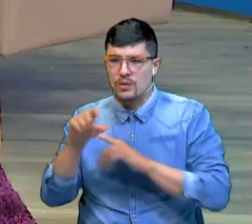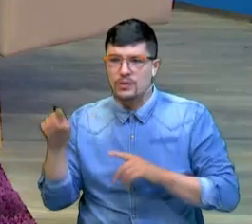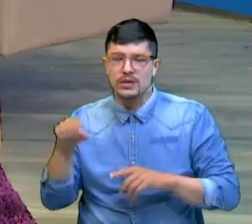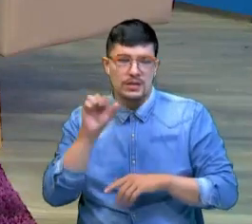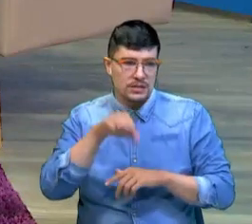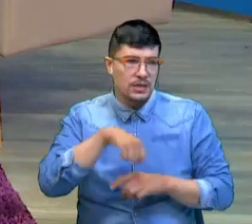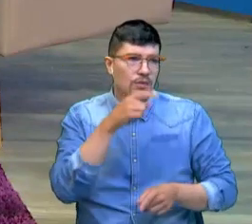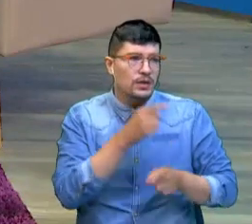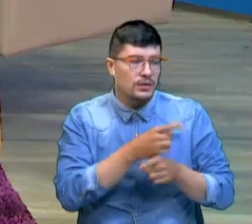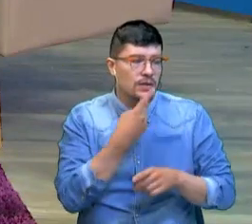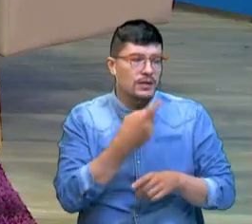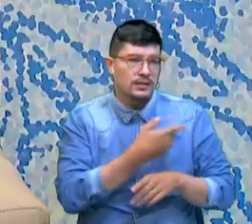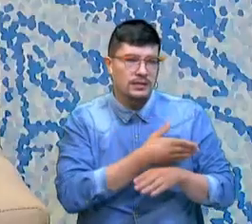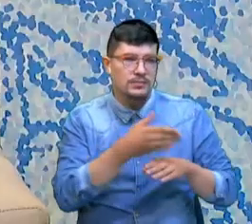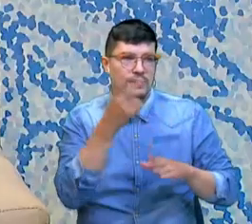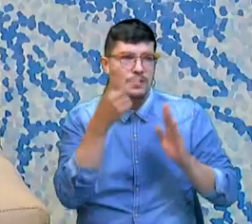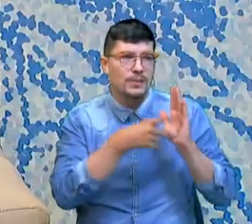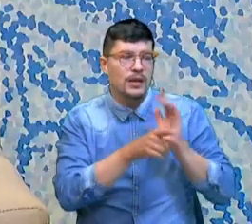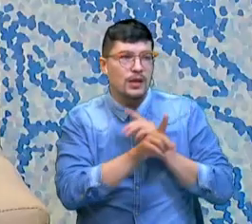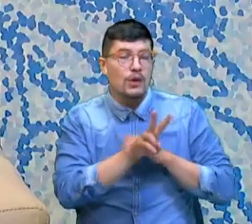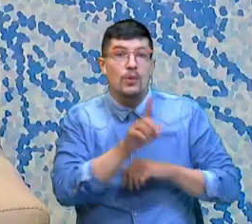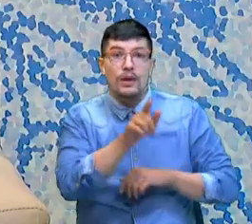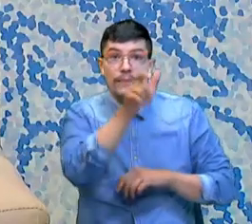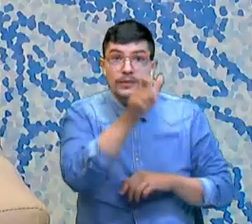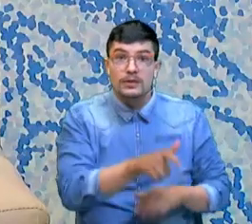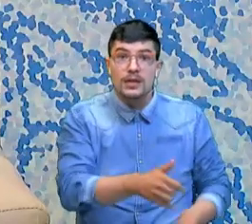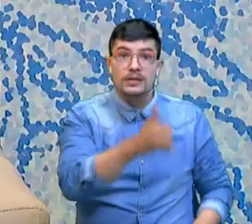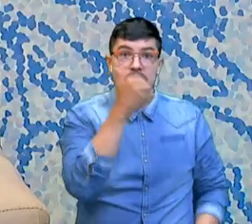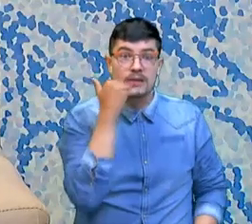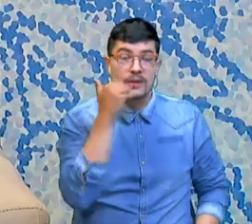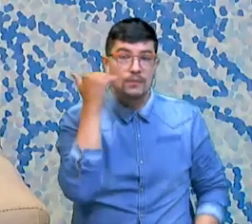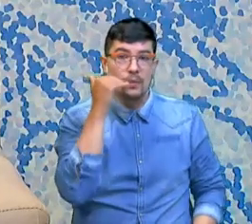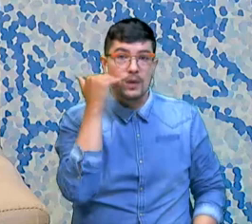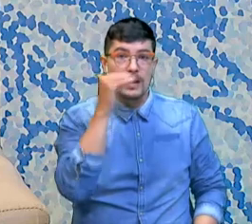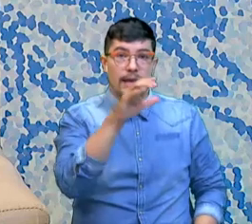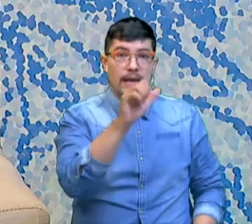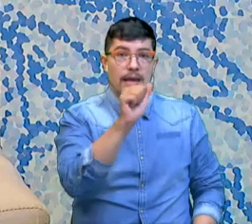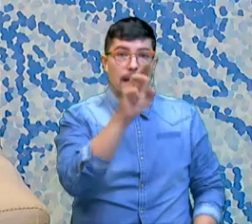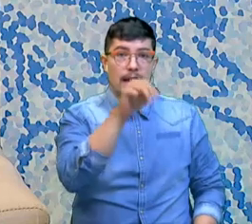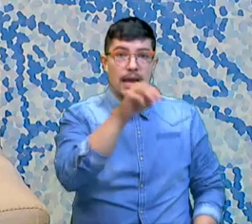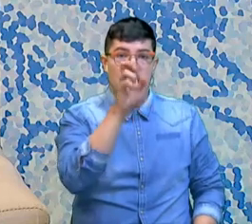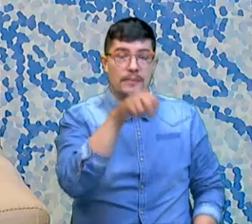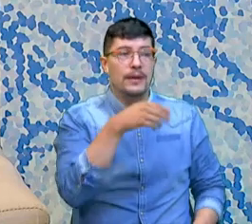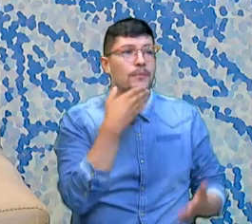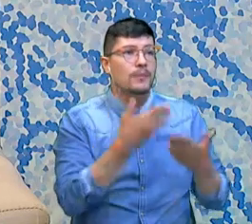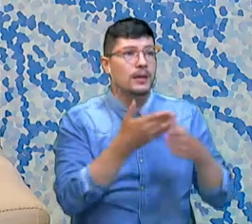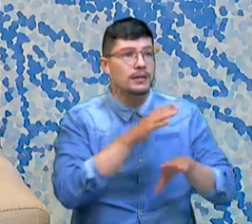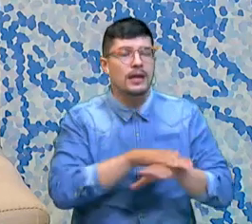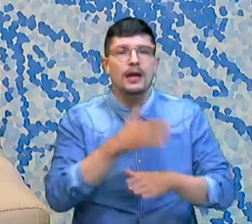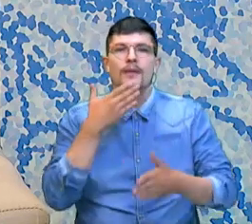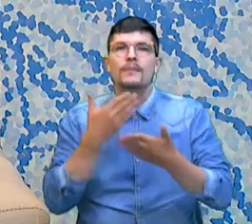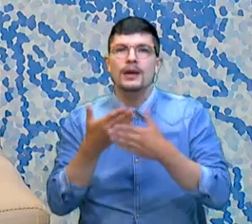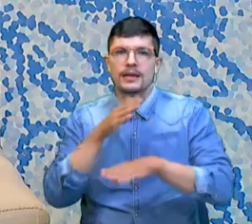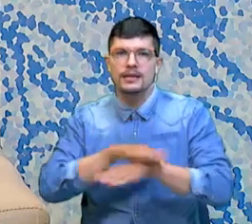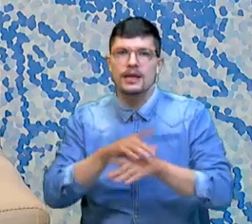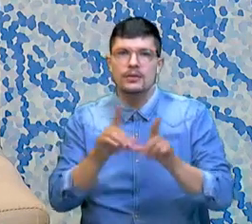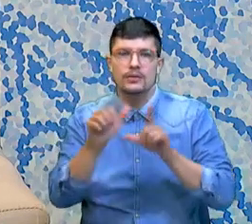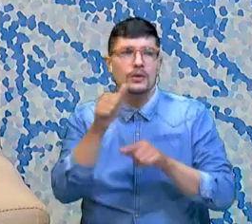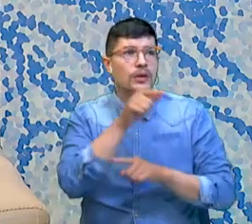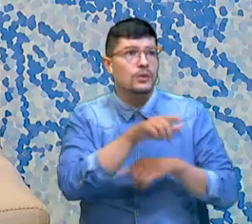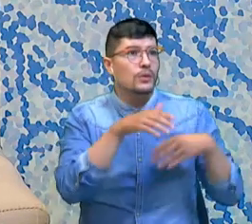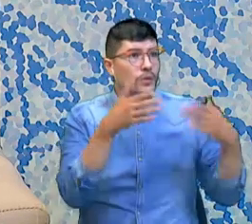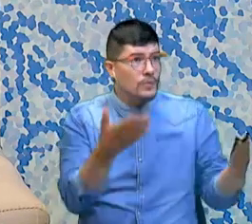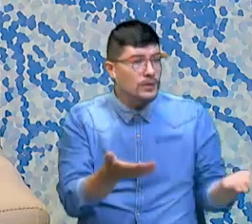2012. Bueno, tenemos llamada de la señora Carmen. Buenas tardes, doña Carmen. Buenas tardes, doctora. ¿Cómo está,